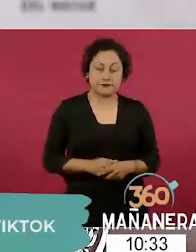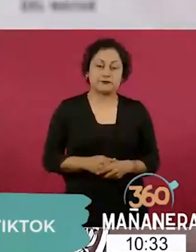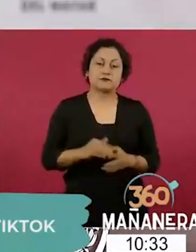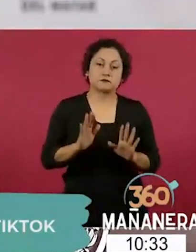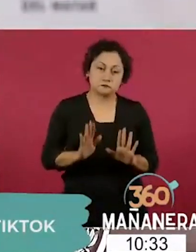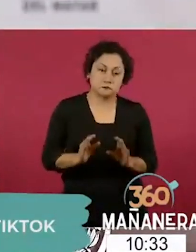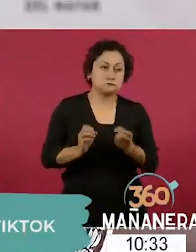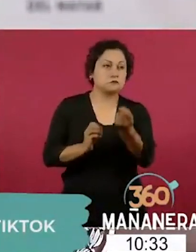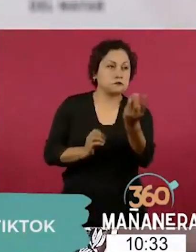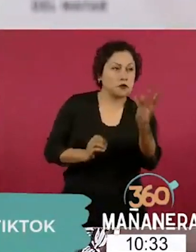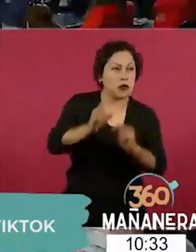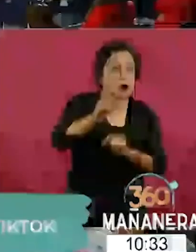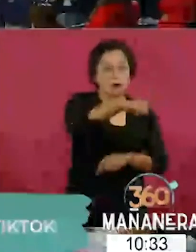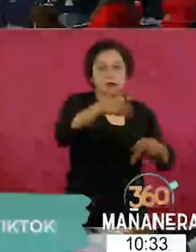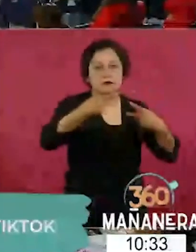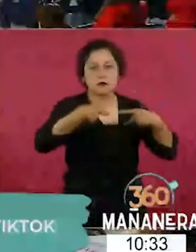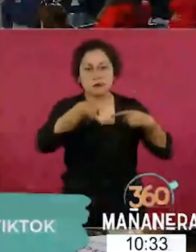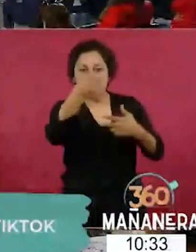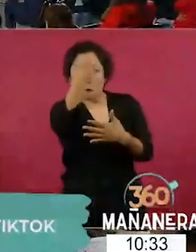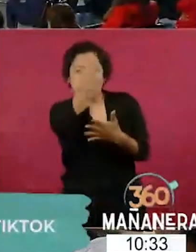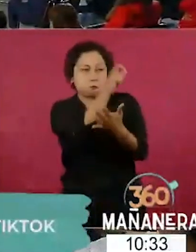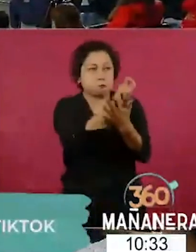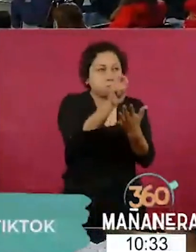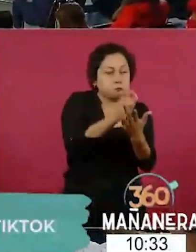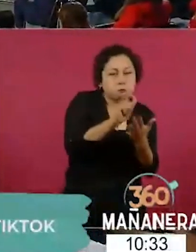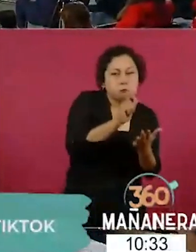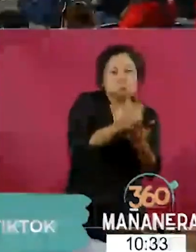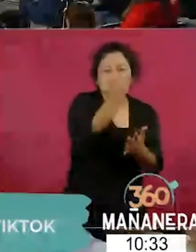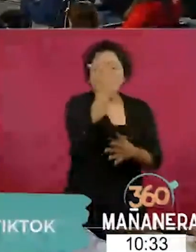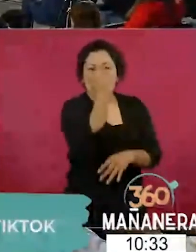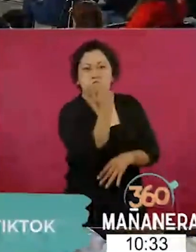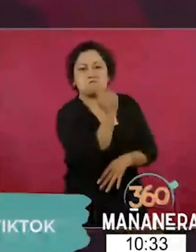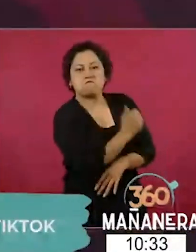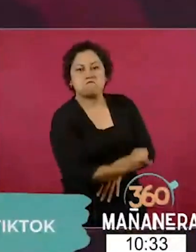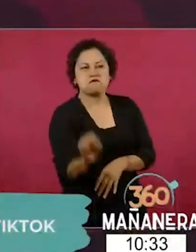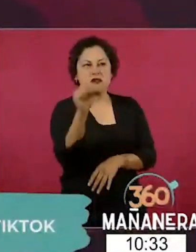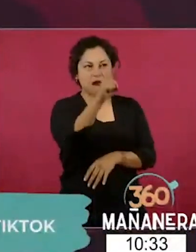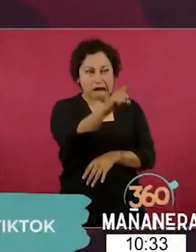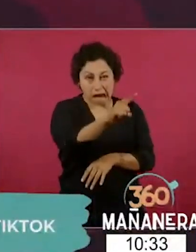intelectuales orgánicos o corruptos,